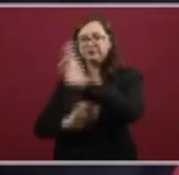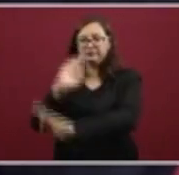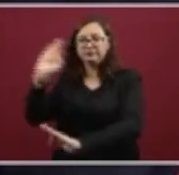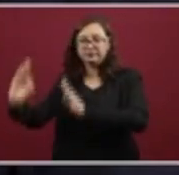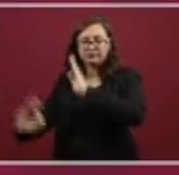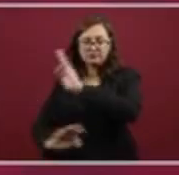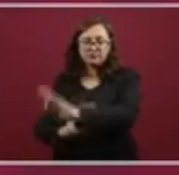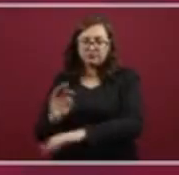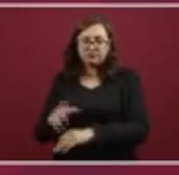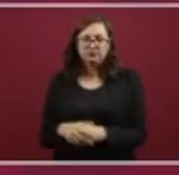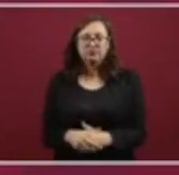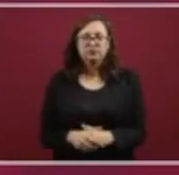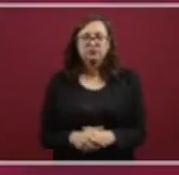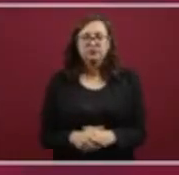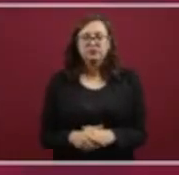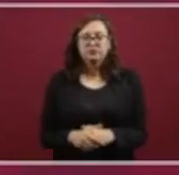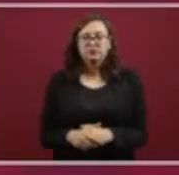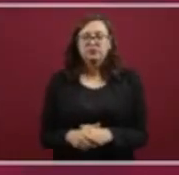y